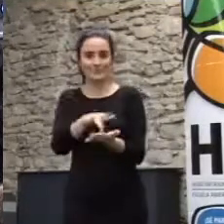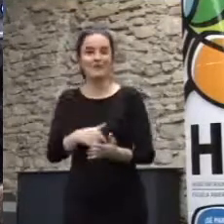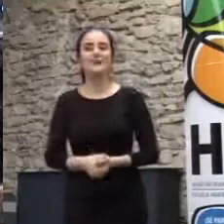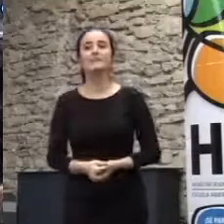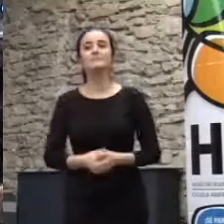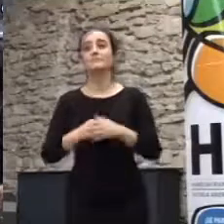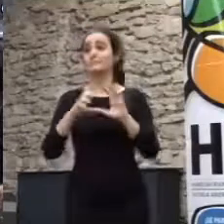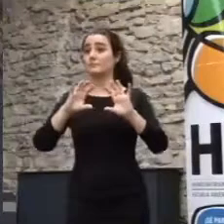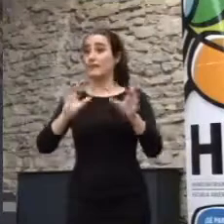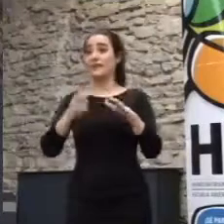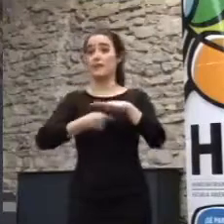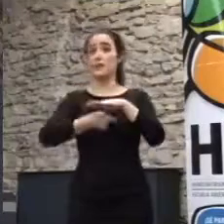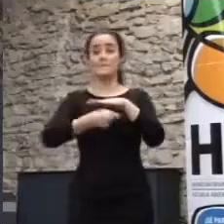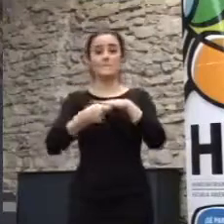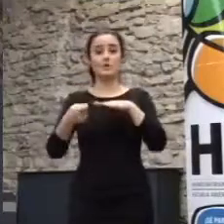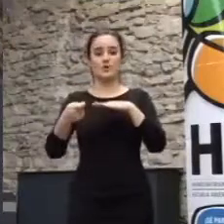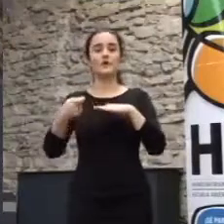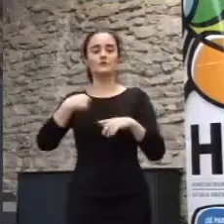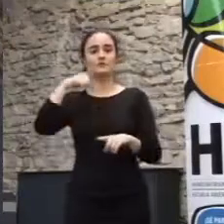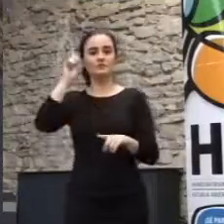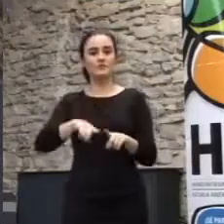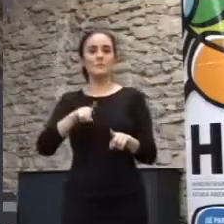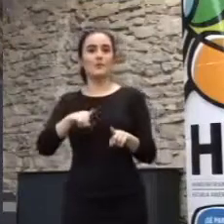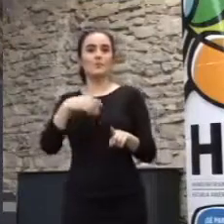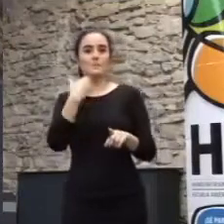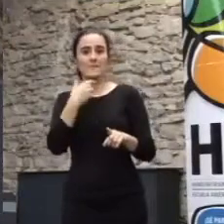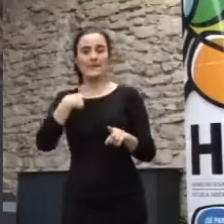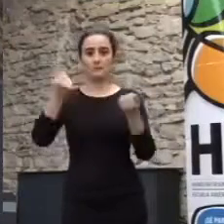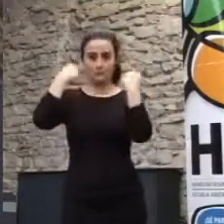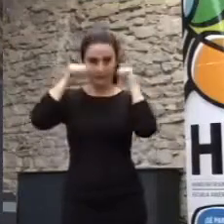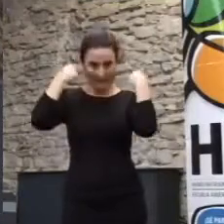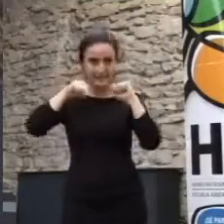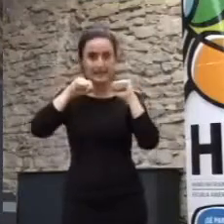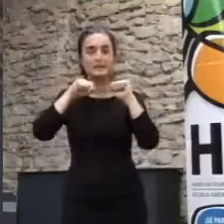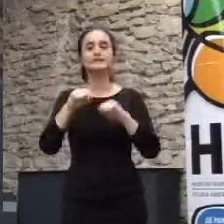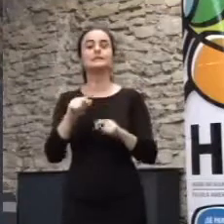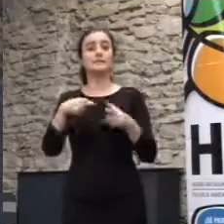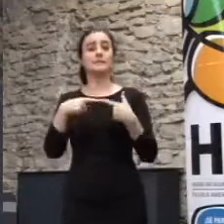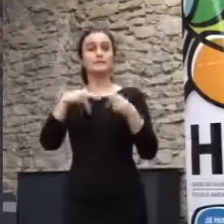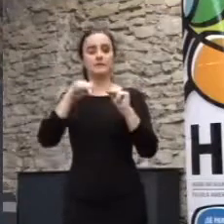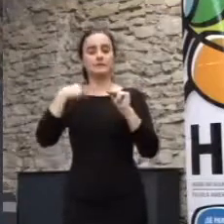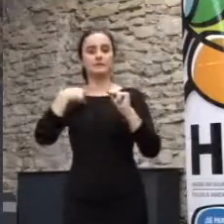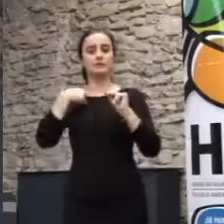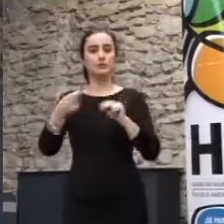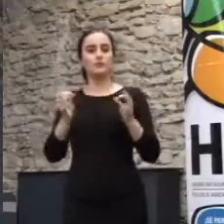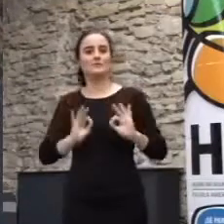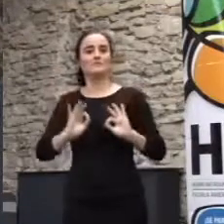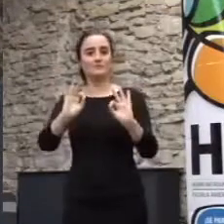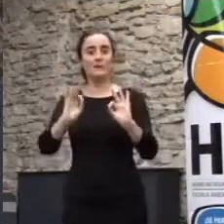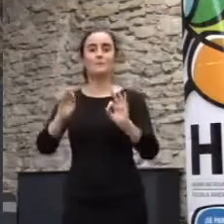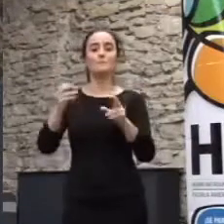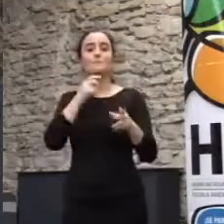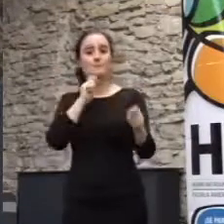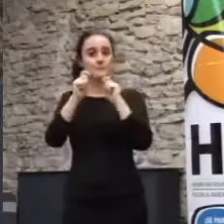eso, como becario, como haciendo prácticas. Luego me especialicé en periodismo económico. Estuve unos años en